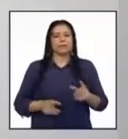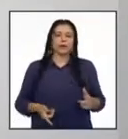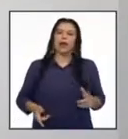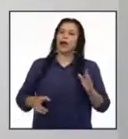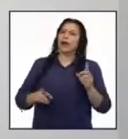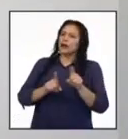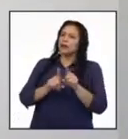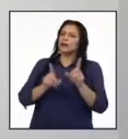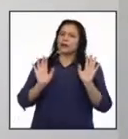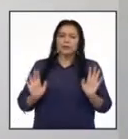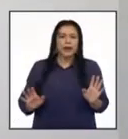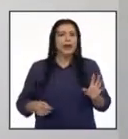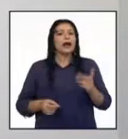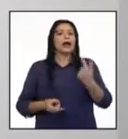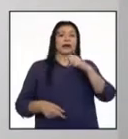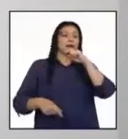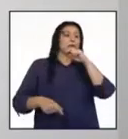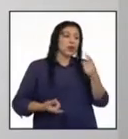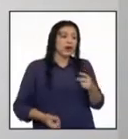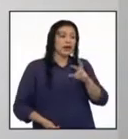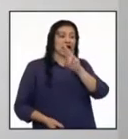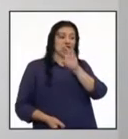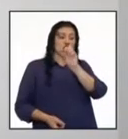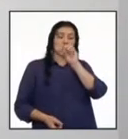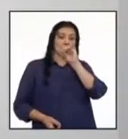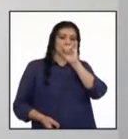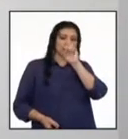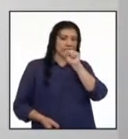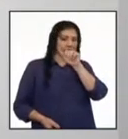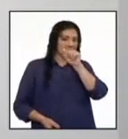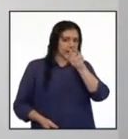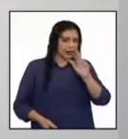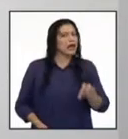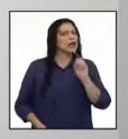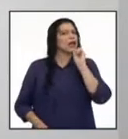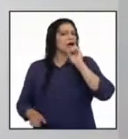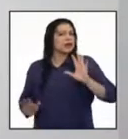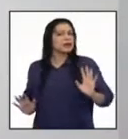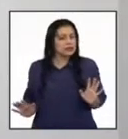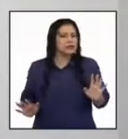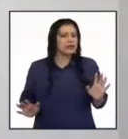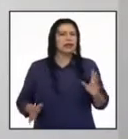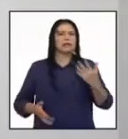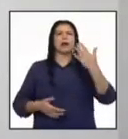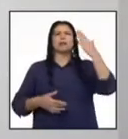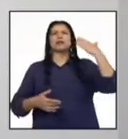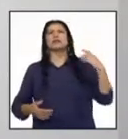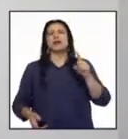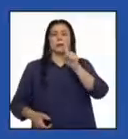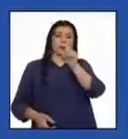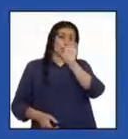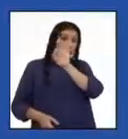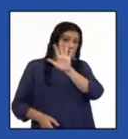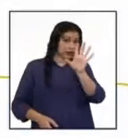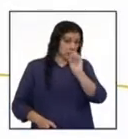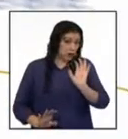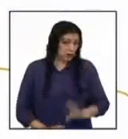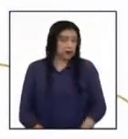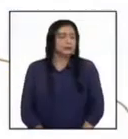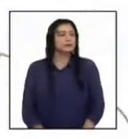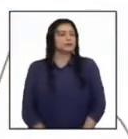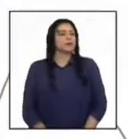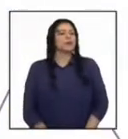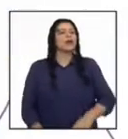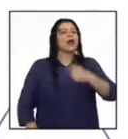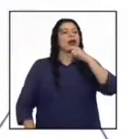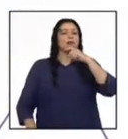Por su parte, la historiadora Roicida Aguilar afirma que para la década del 50...